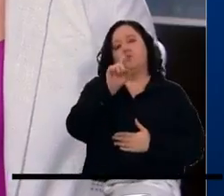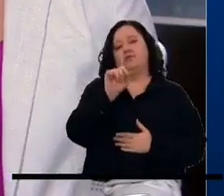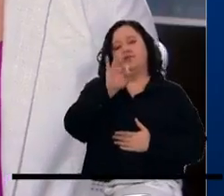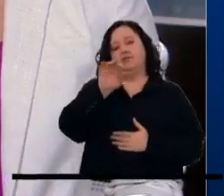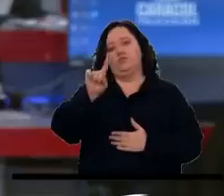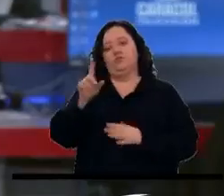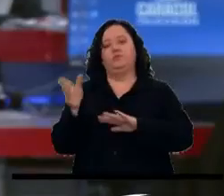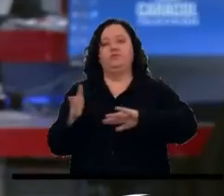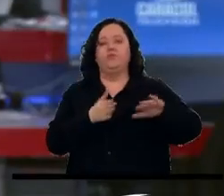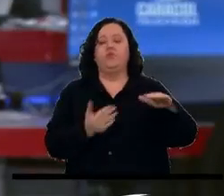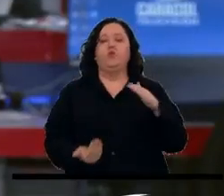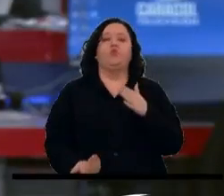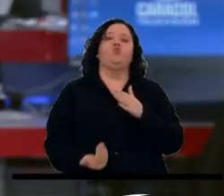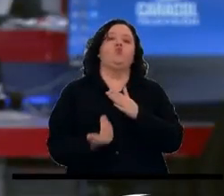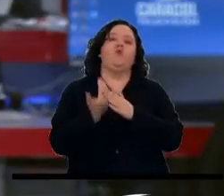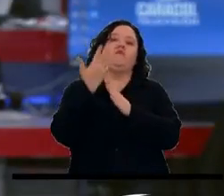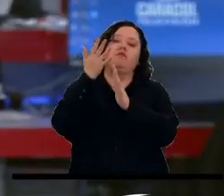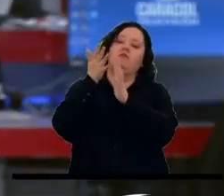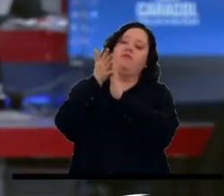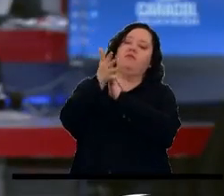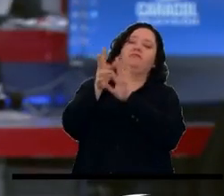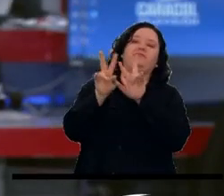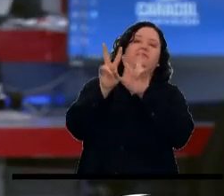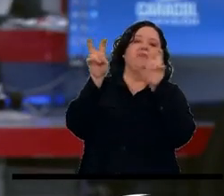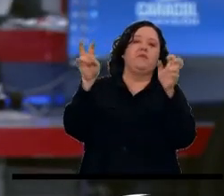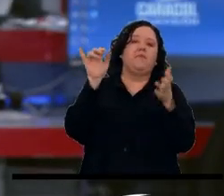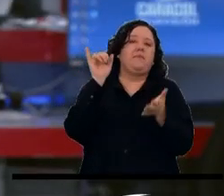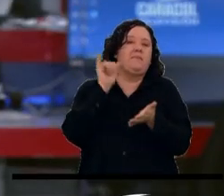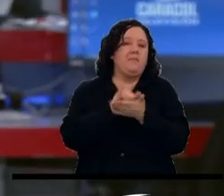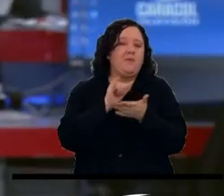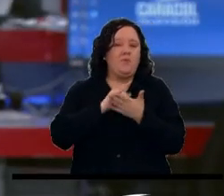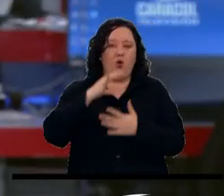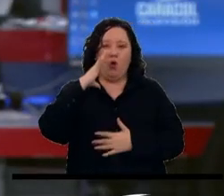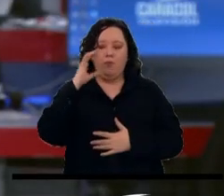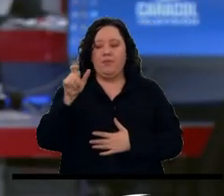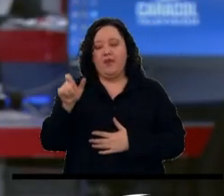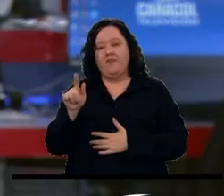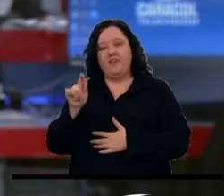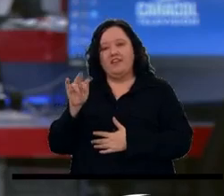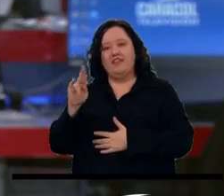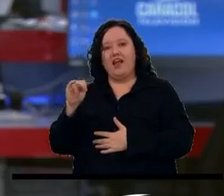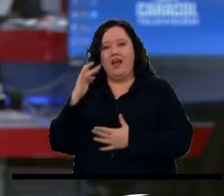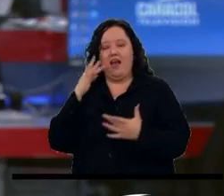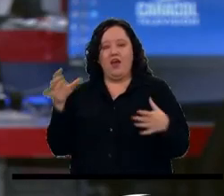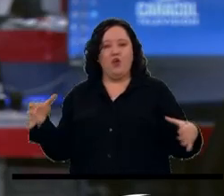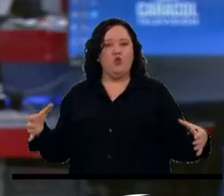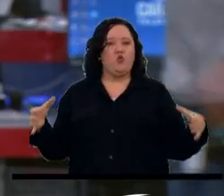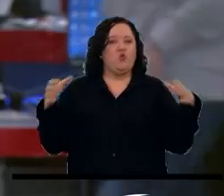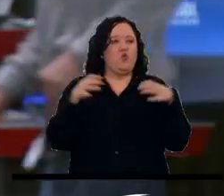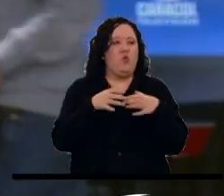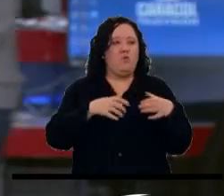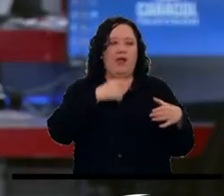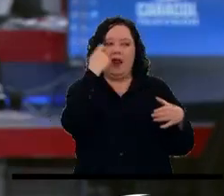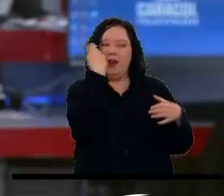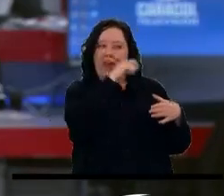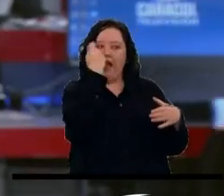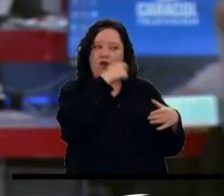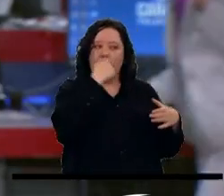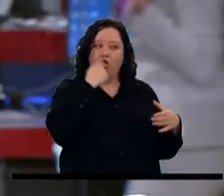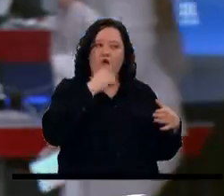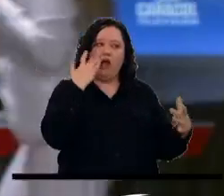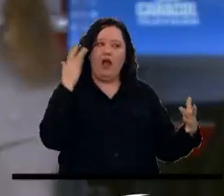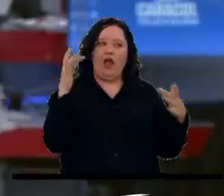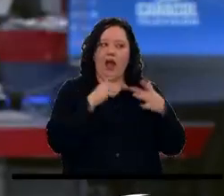Y hay un nuevo capítulo en la historia del narcoparamilitar alias Fritanga. 10 personas fueron capturadas en lujosas